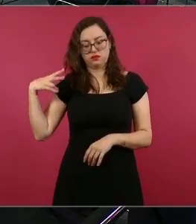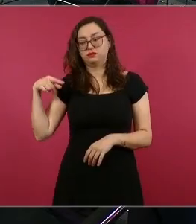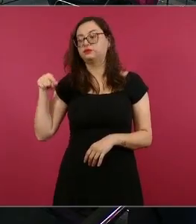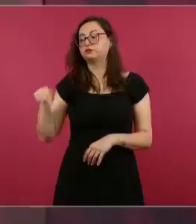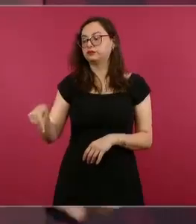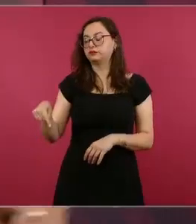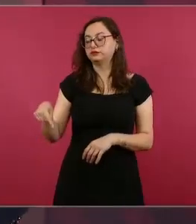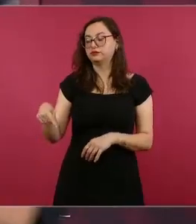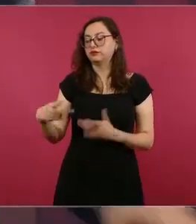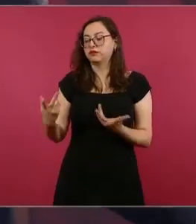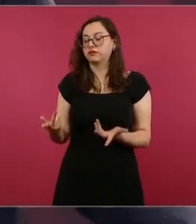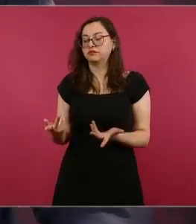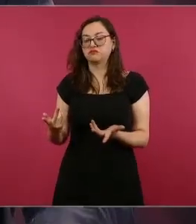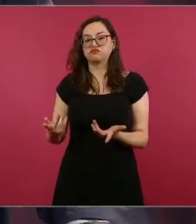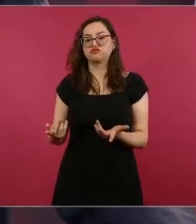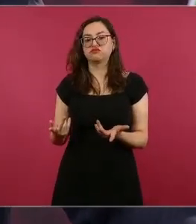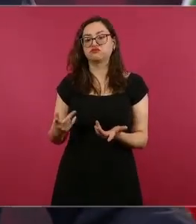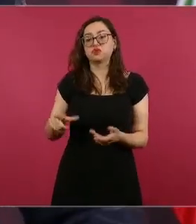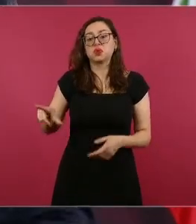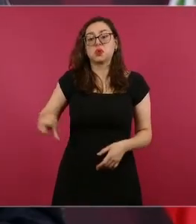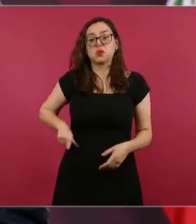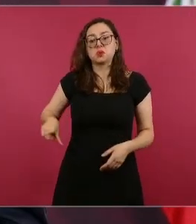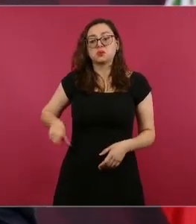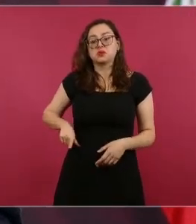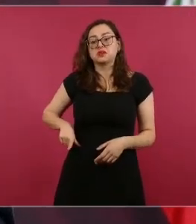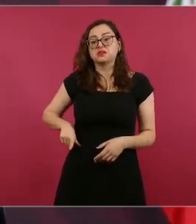la decisión se tomó abajo?